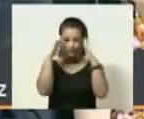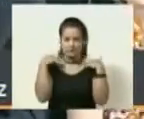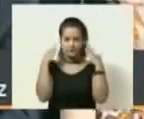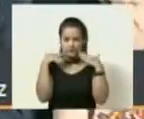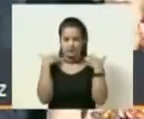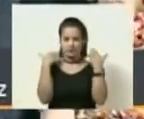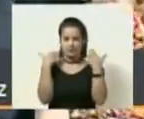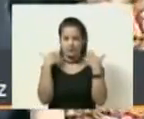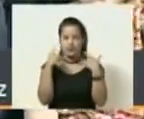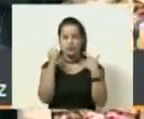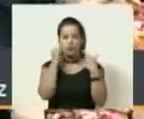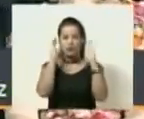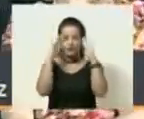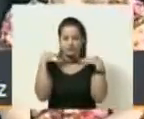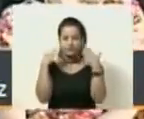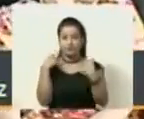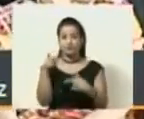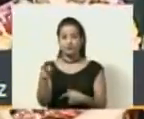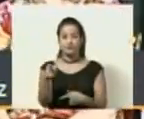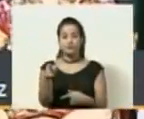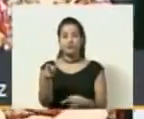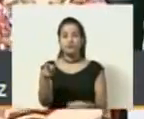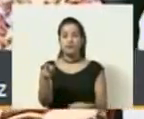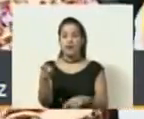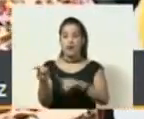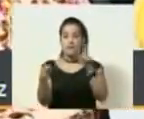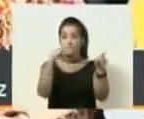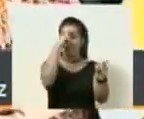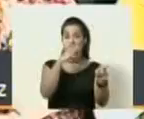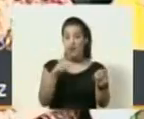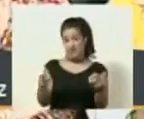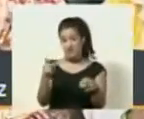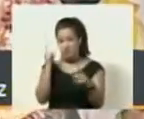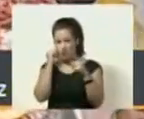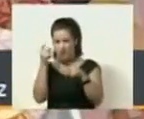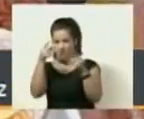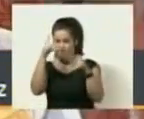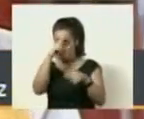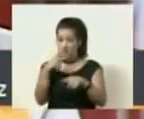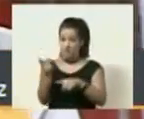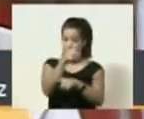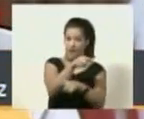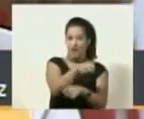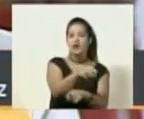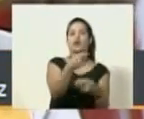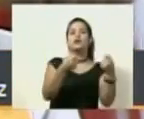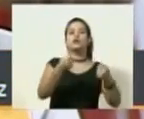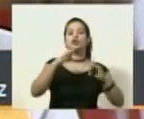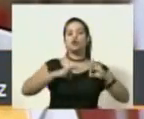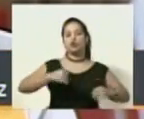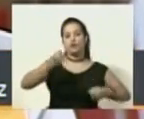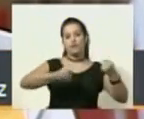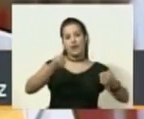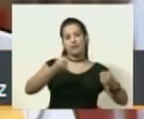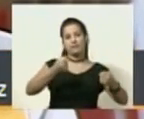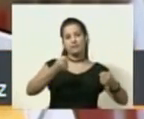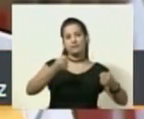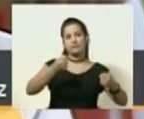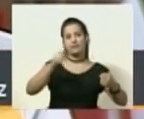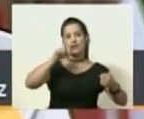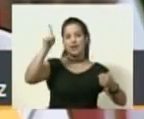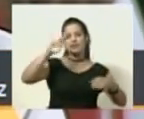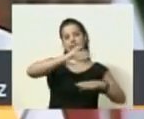Marilvis, esta graduanda, hija de un colega chofer que ahora está en el cielo y nos bendice desde